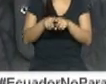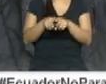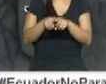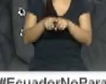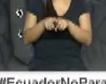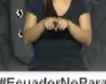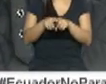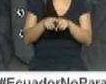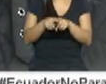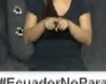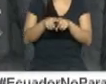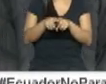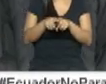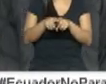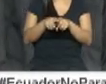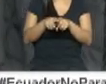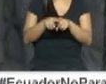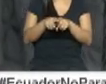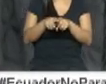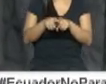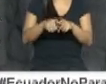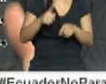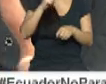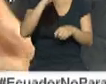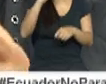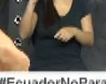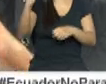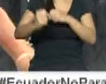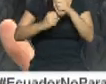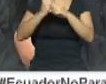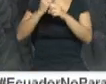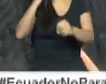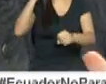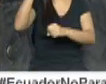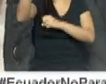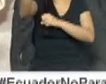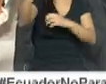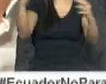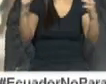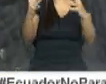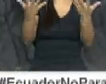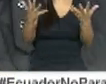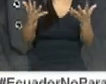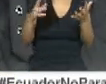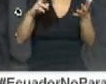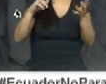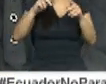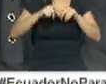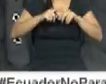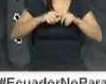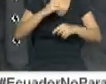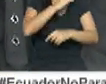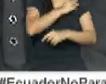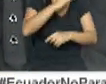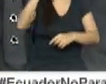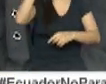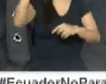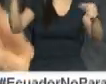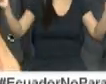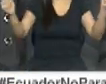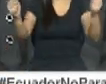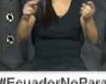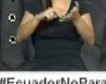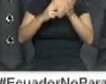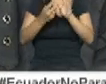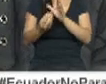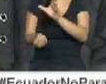años, en 100 años no vamos a tener un tipo de agresión. Entonces, la Fuerza Armada se sostiene a medida que hay hipótesis de conflicto. Esas hipótesis de conflicto dan sentido a que haya